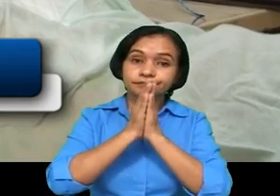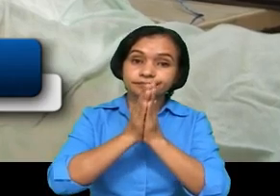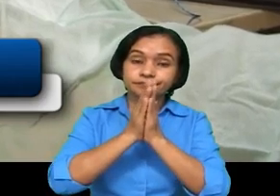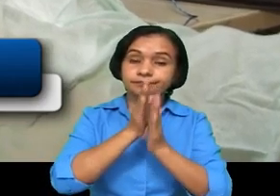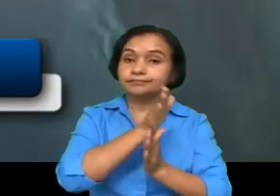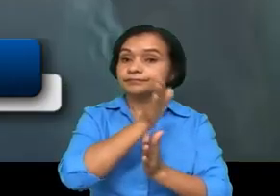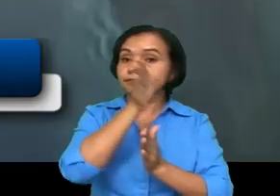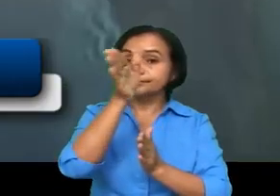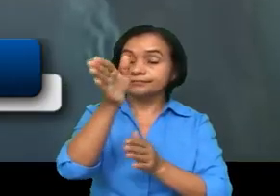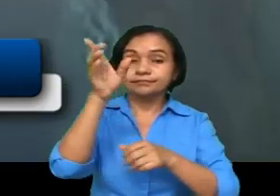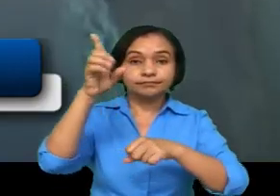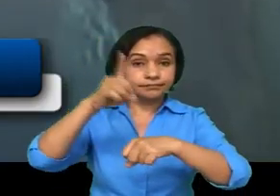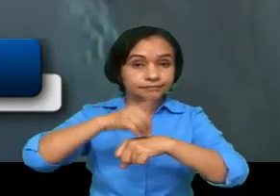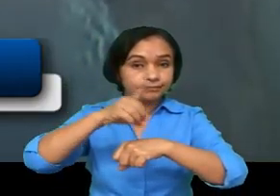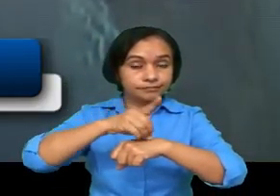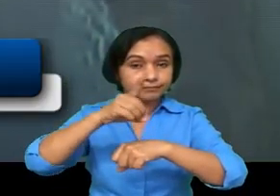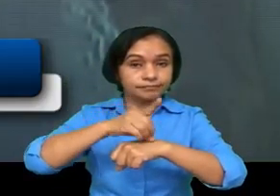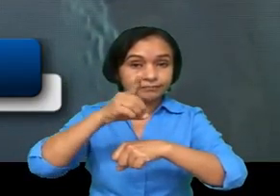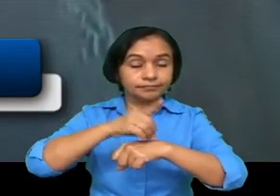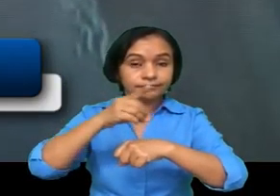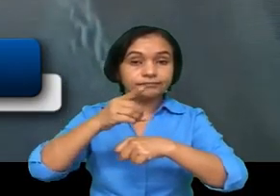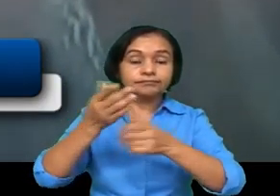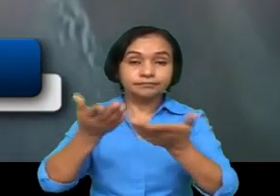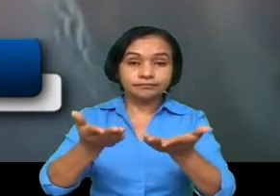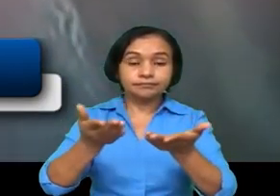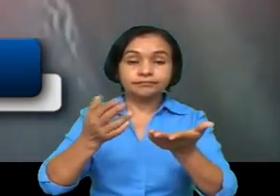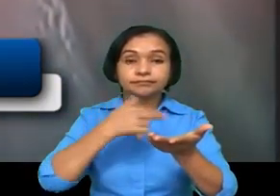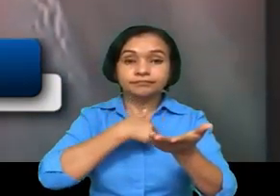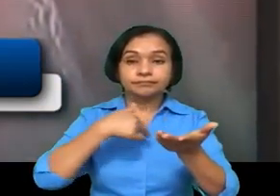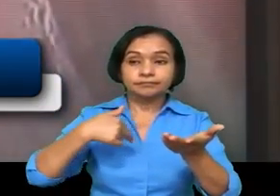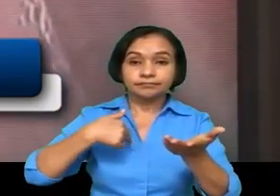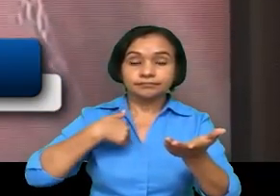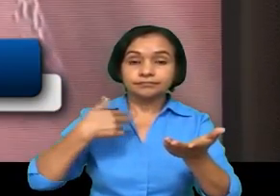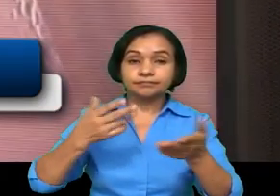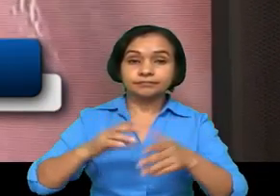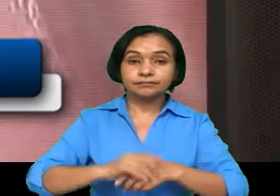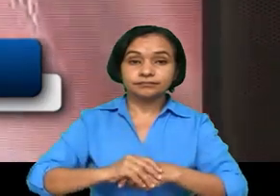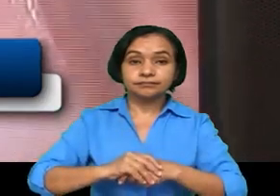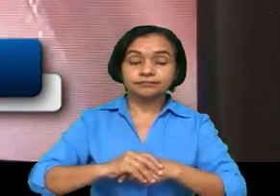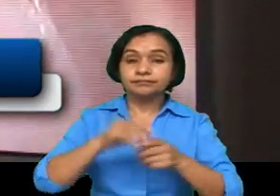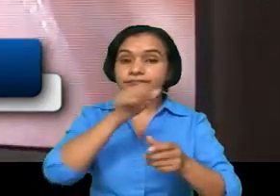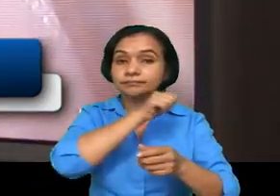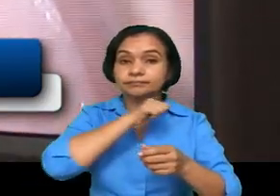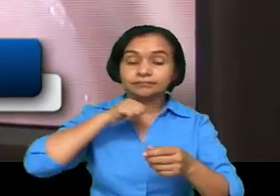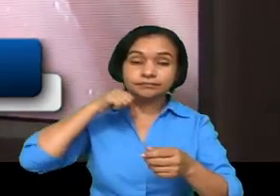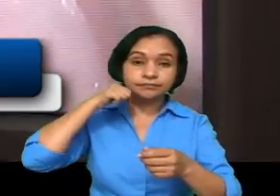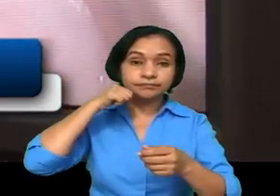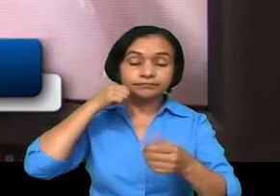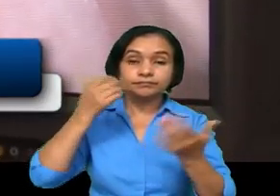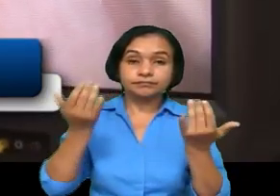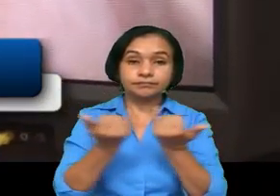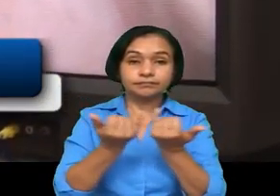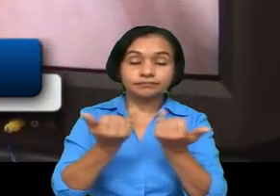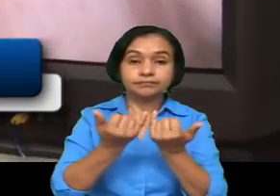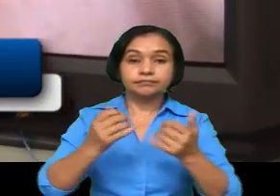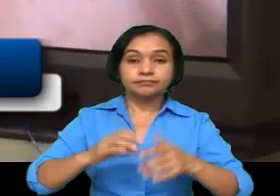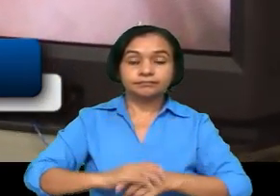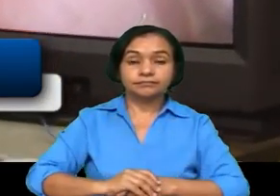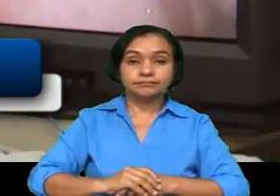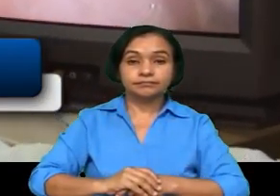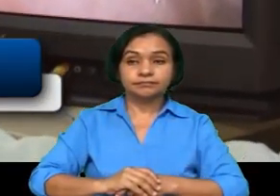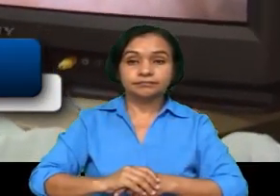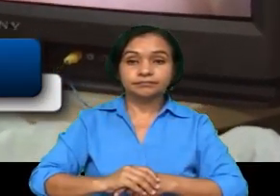acudir al médico más cercano. ¿Para qué? Para realizar los exámenes debidamente pertinentes.